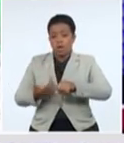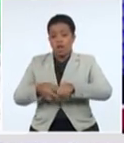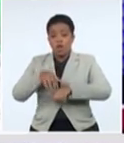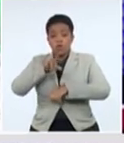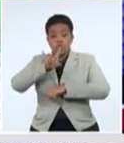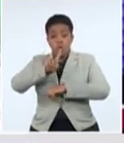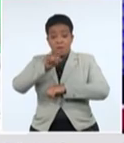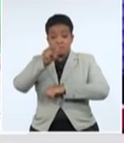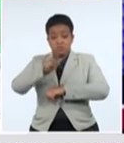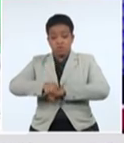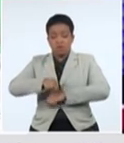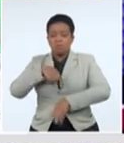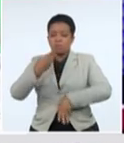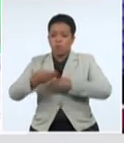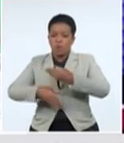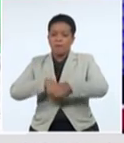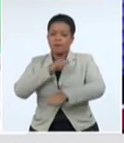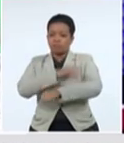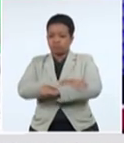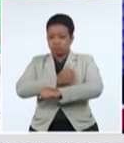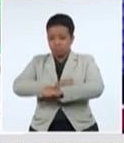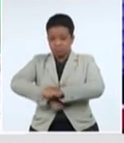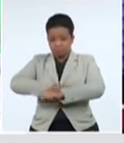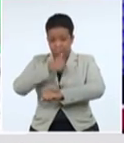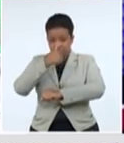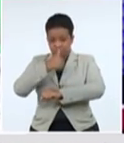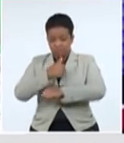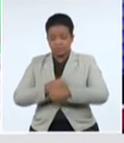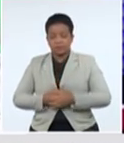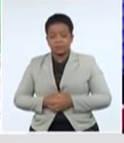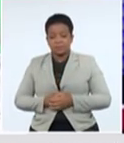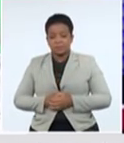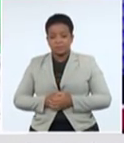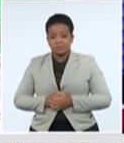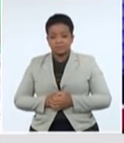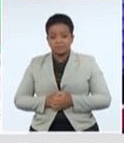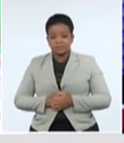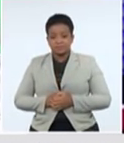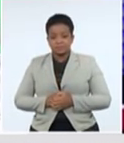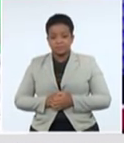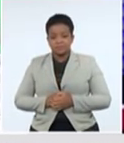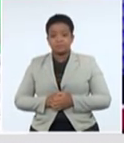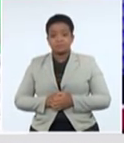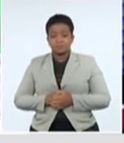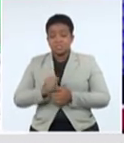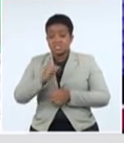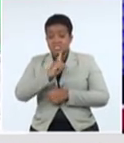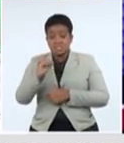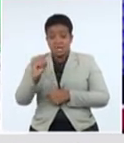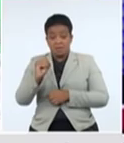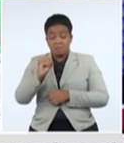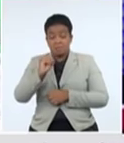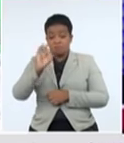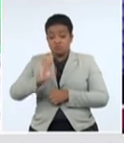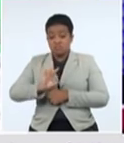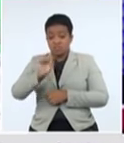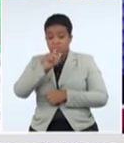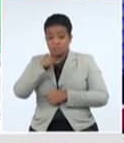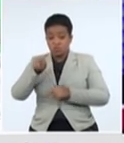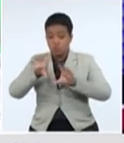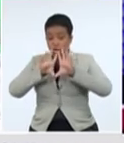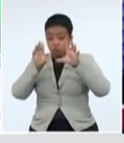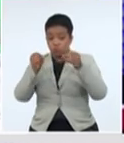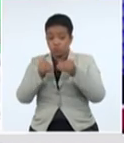con hipertensión arterial. O sea, el 100% tenía hipertensión arterial. Cardiopatía